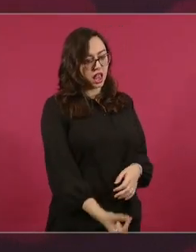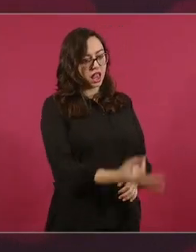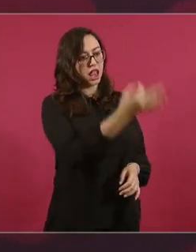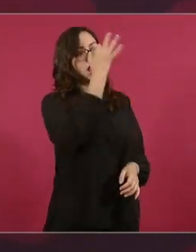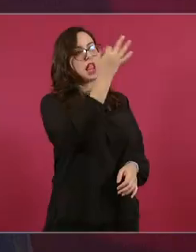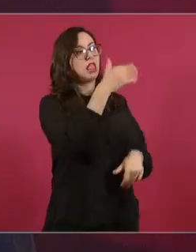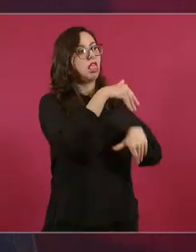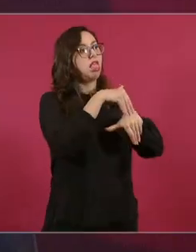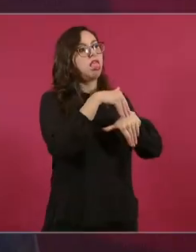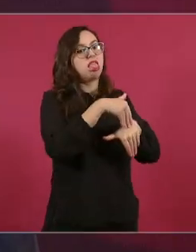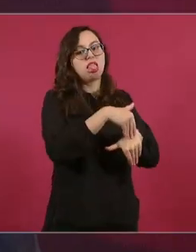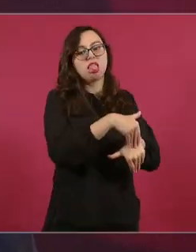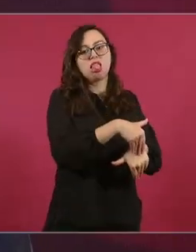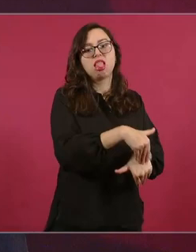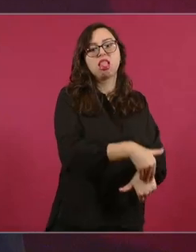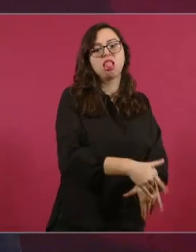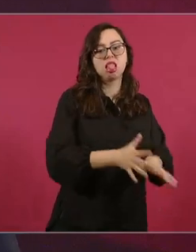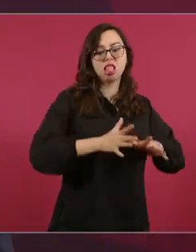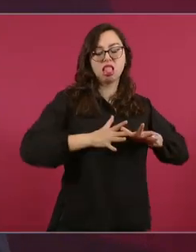introducir los vapeadores,